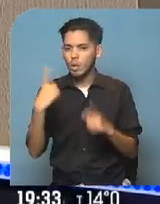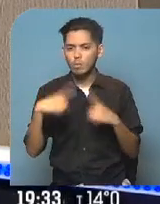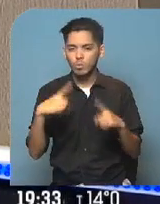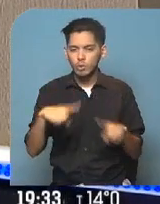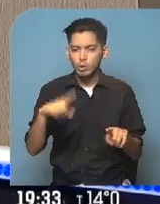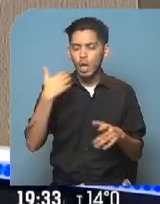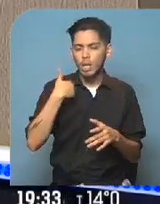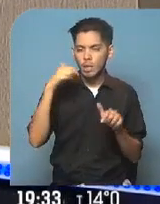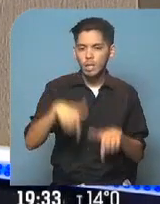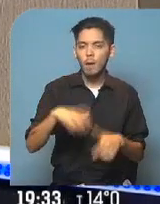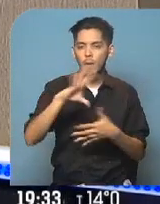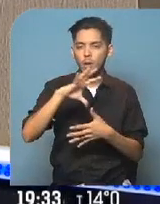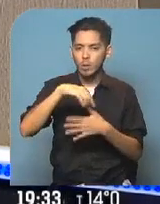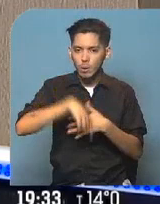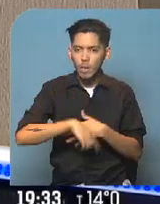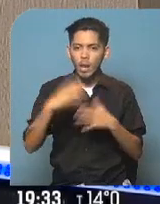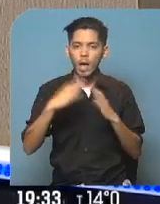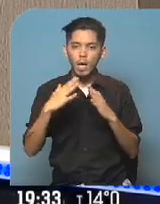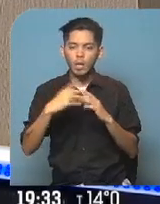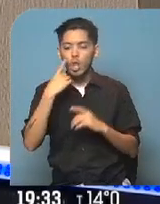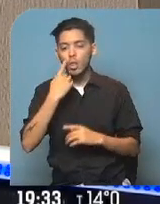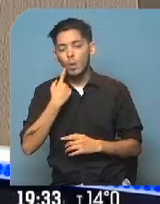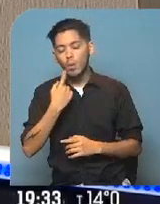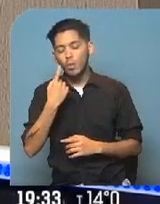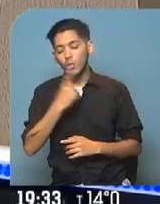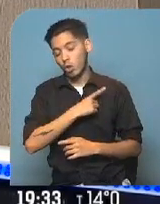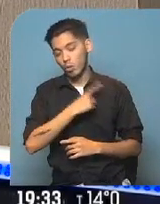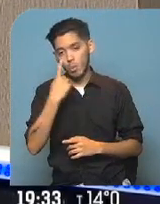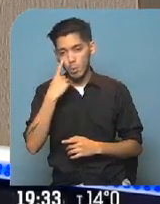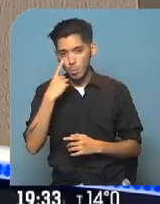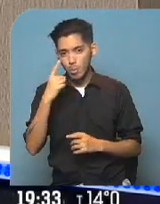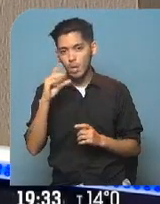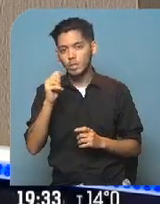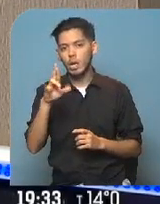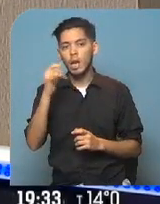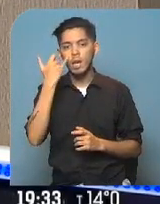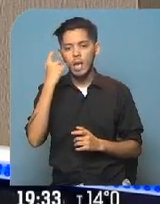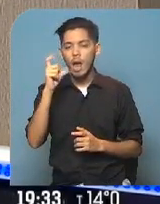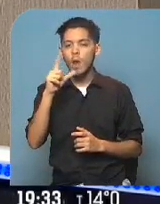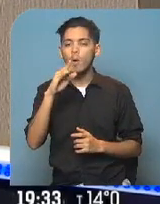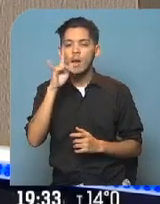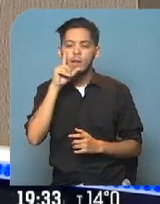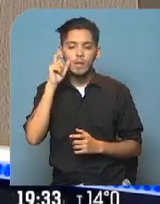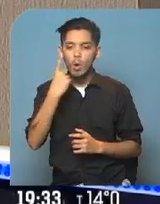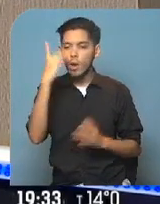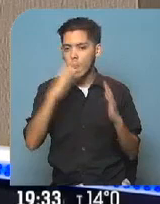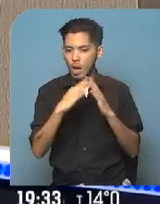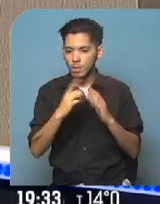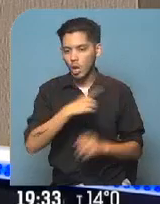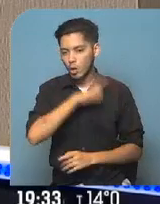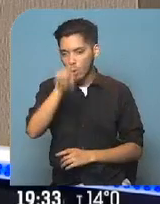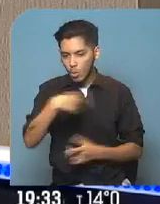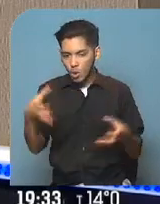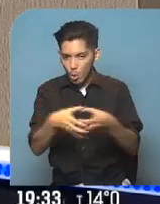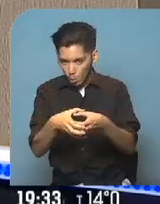en la casa donde vivía de adolescente Charlie Alberti, que fue una de las casas donde nació el